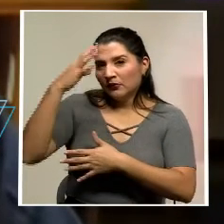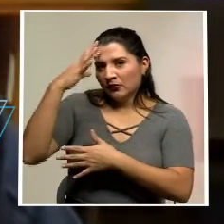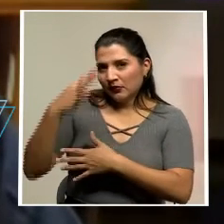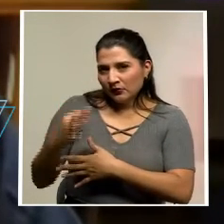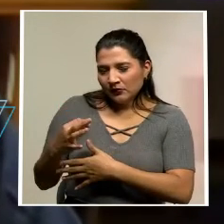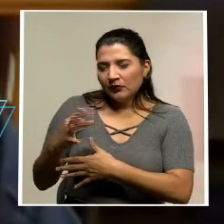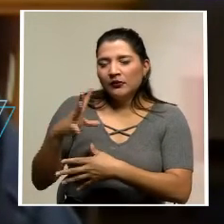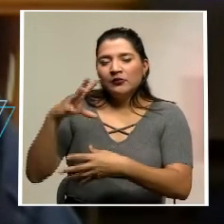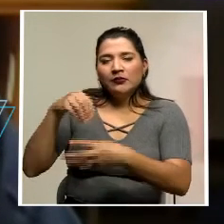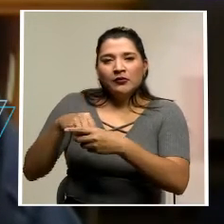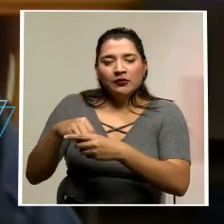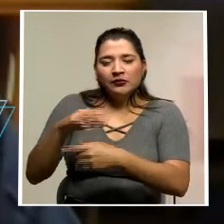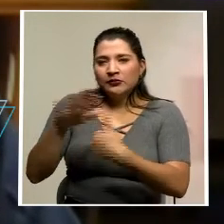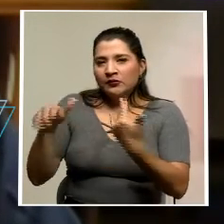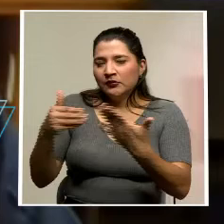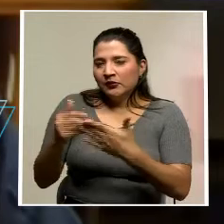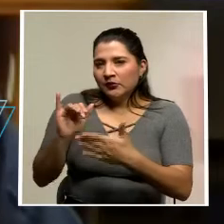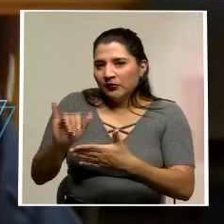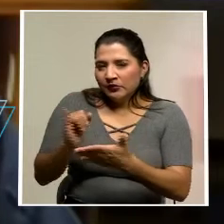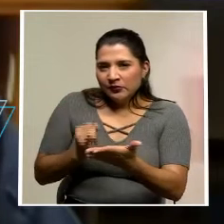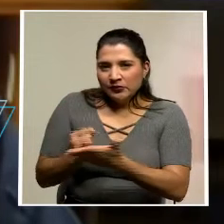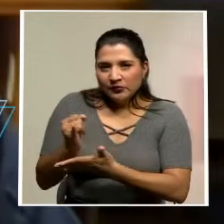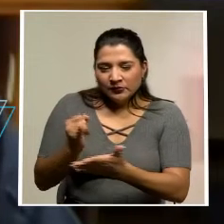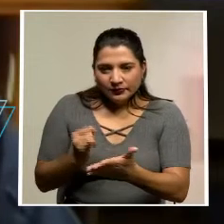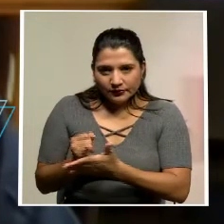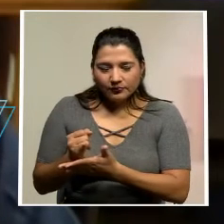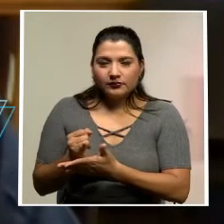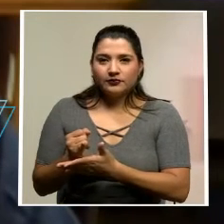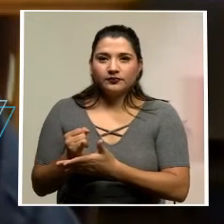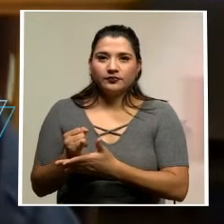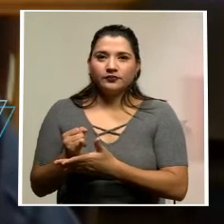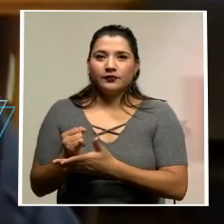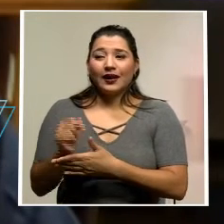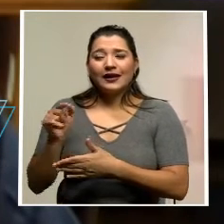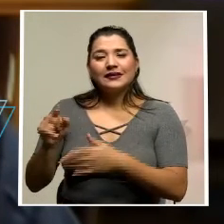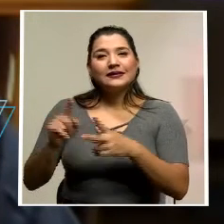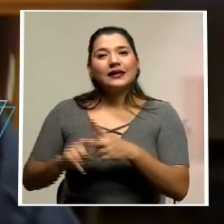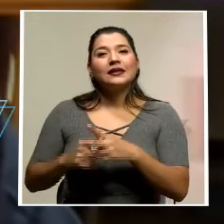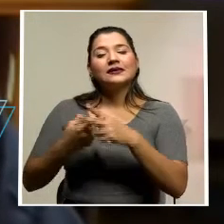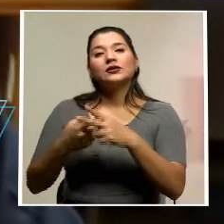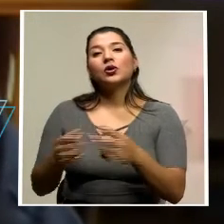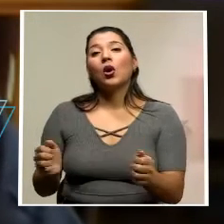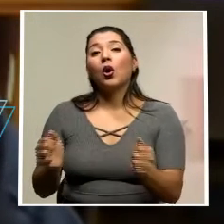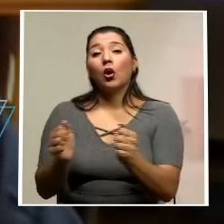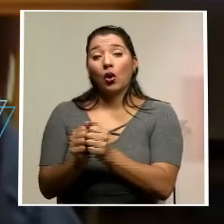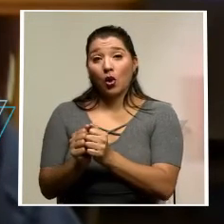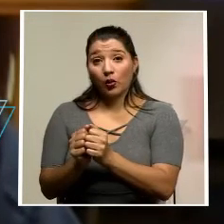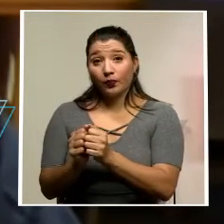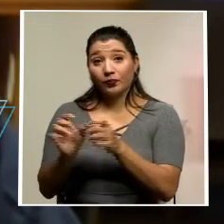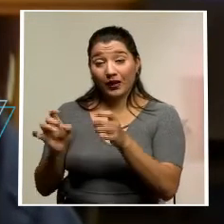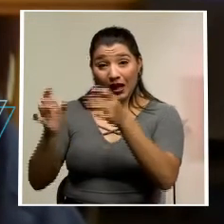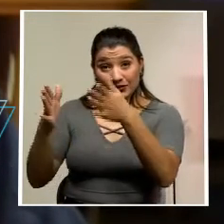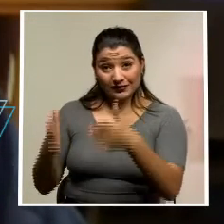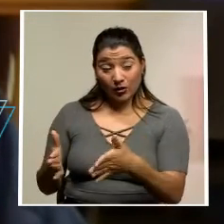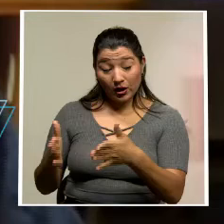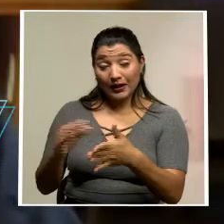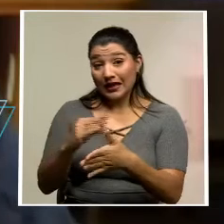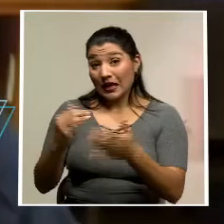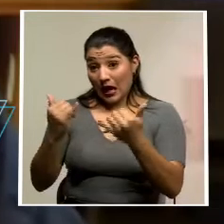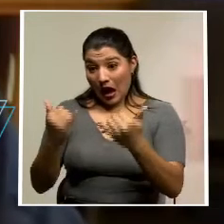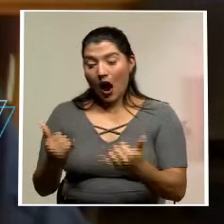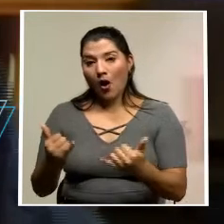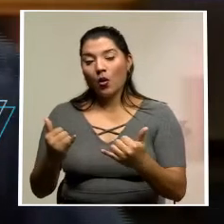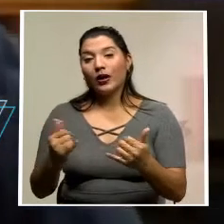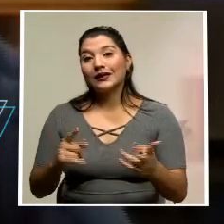de todo este estudio, de toda esta colaboración que inició con estos australianos y ahora se está